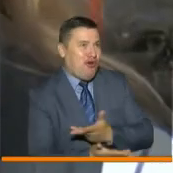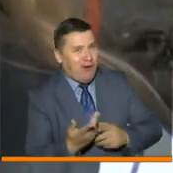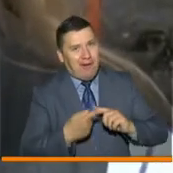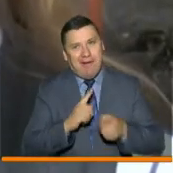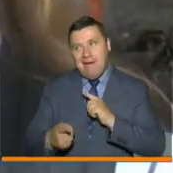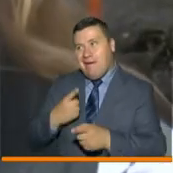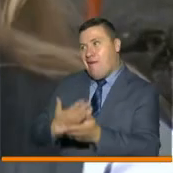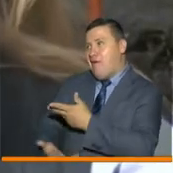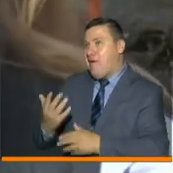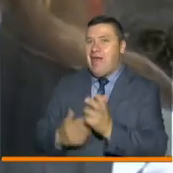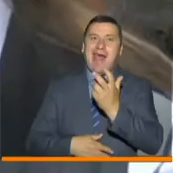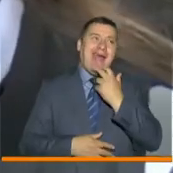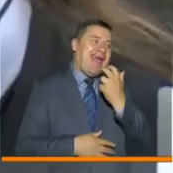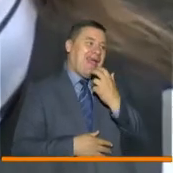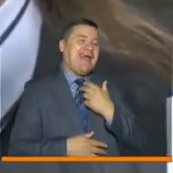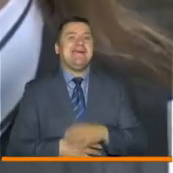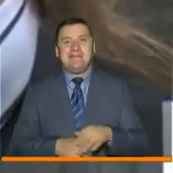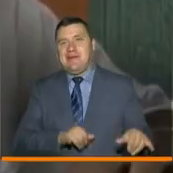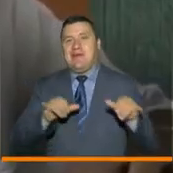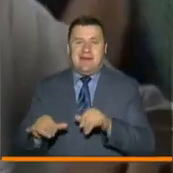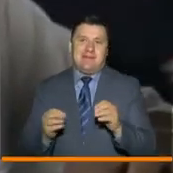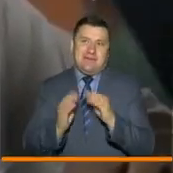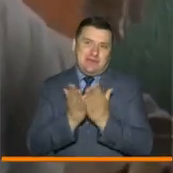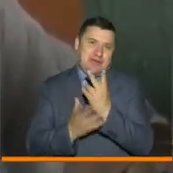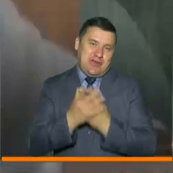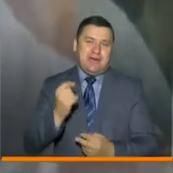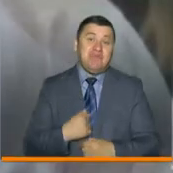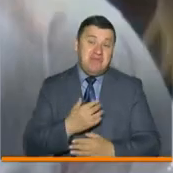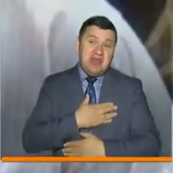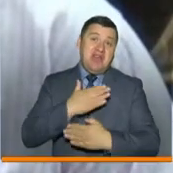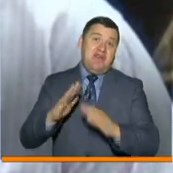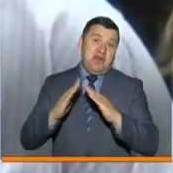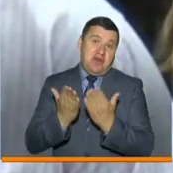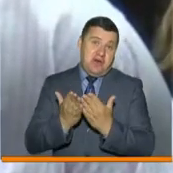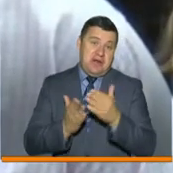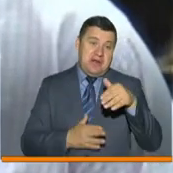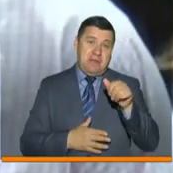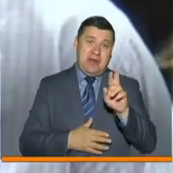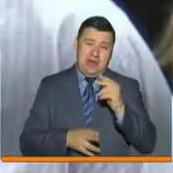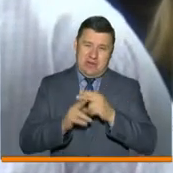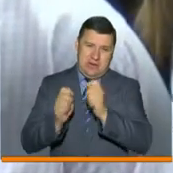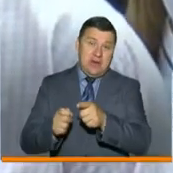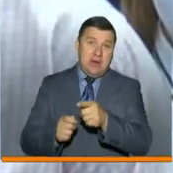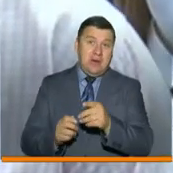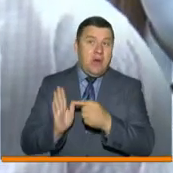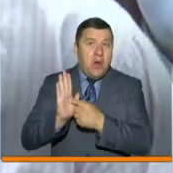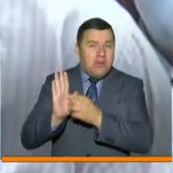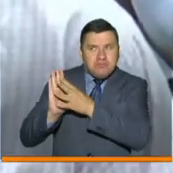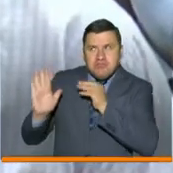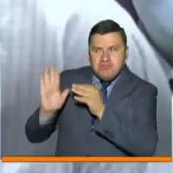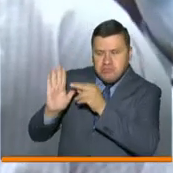nuestros compañeros, reírnos y a la misma vez estudiar. Yo creo que felicitar al Colegio Mayor, viene desarrollando un modelo de la mejor